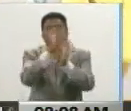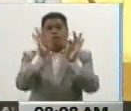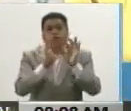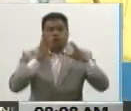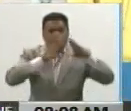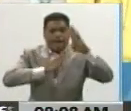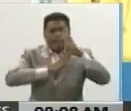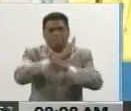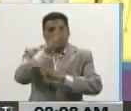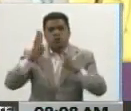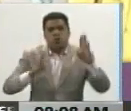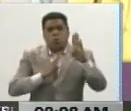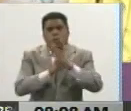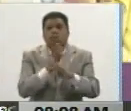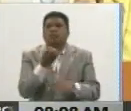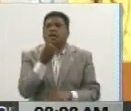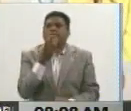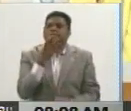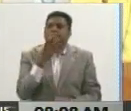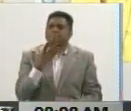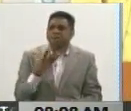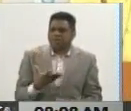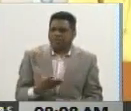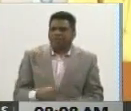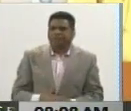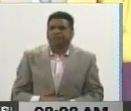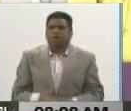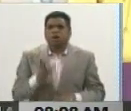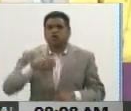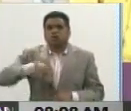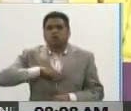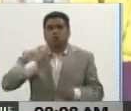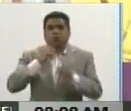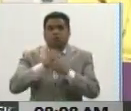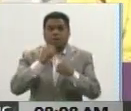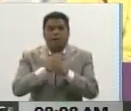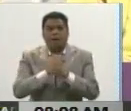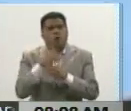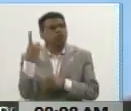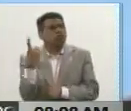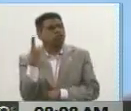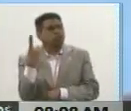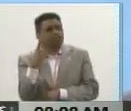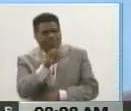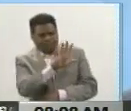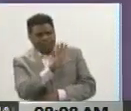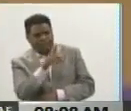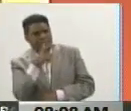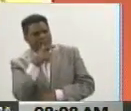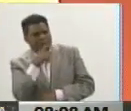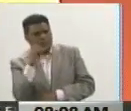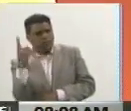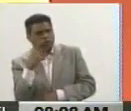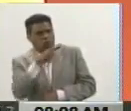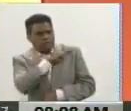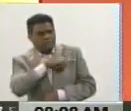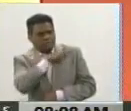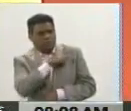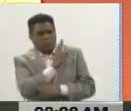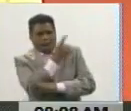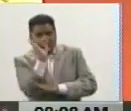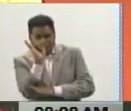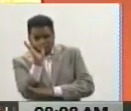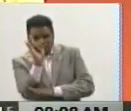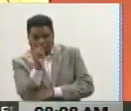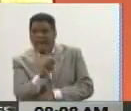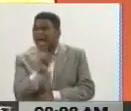biocontroladores. Entonces, bueno, hemos hecho trabajos. ¿Solo de la Misión Árbol o han estado trabajando con alguna institución? No, con Misión Árbol, también con Agricultura Urbana,